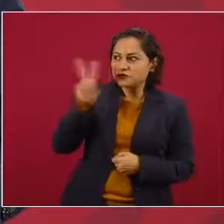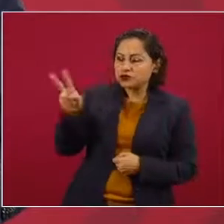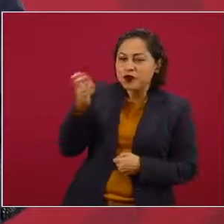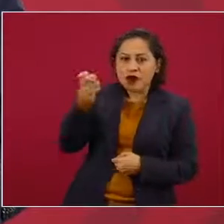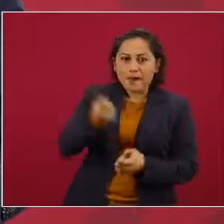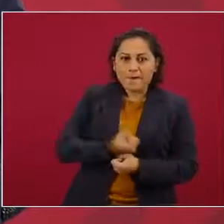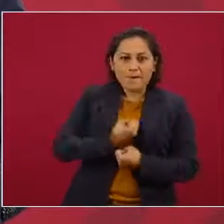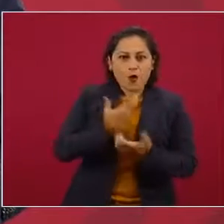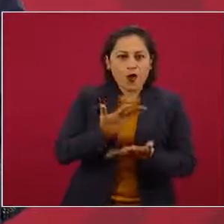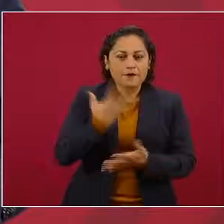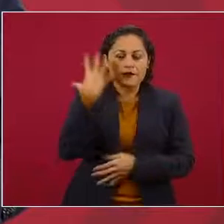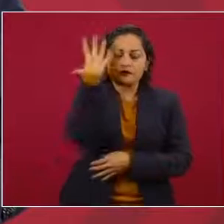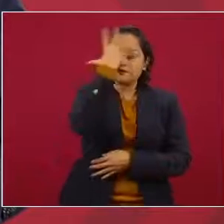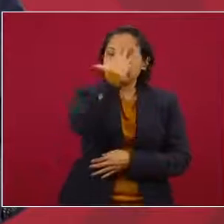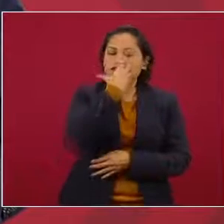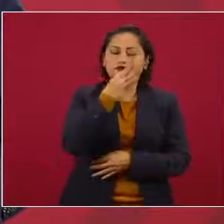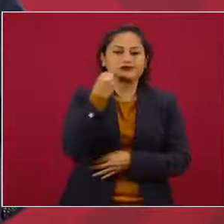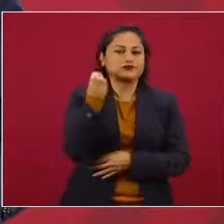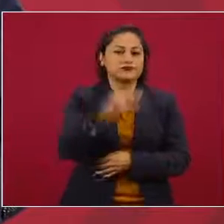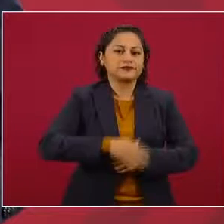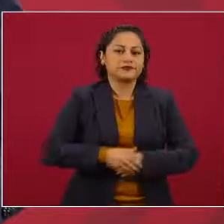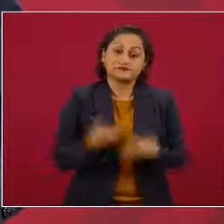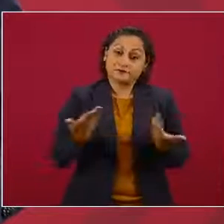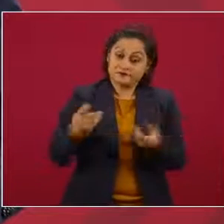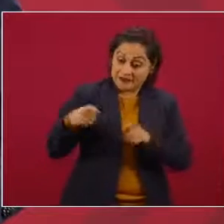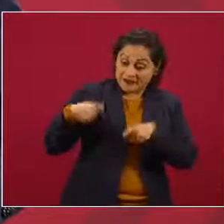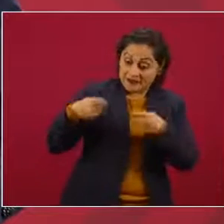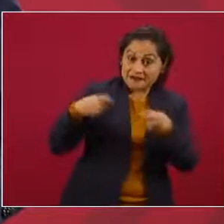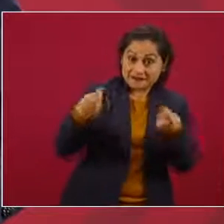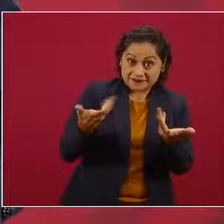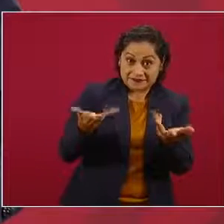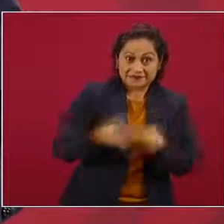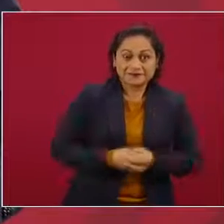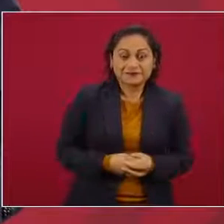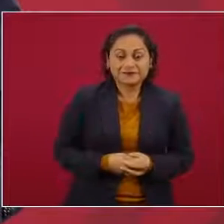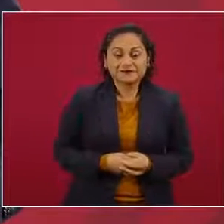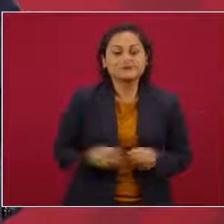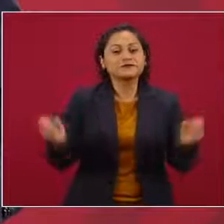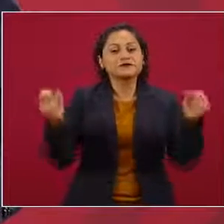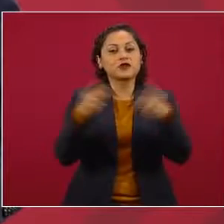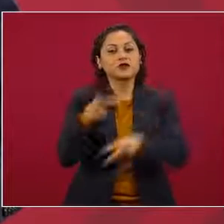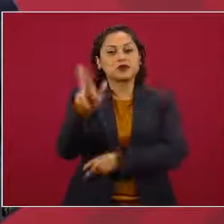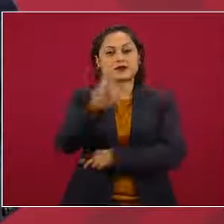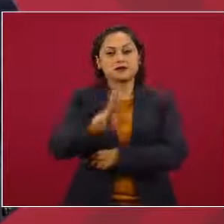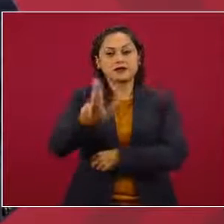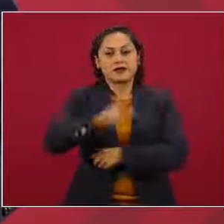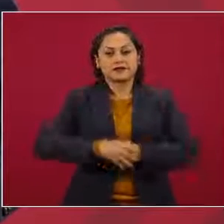una tradición. Nos vemos entonces el martes.